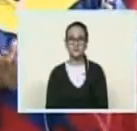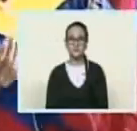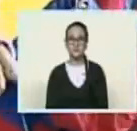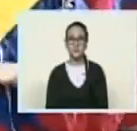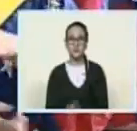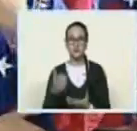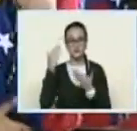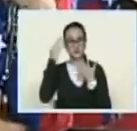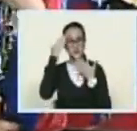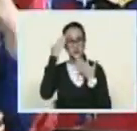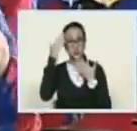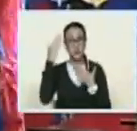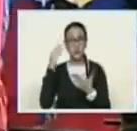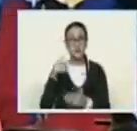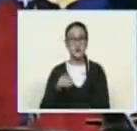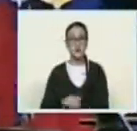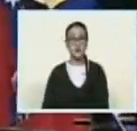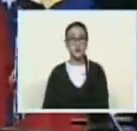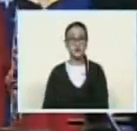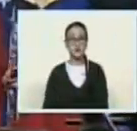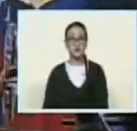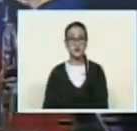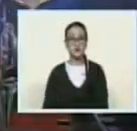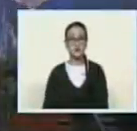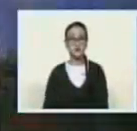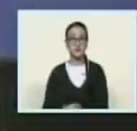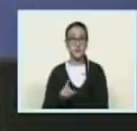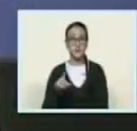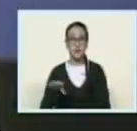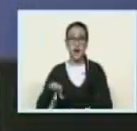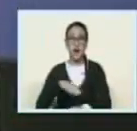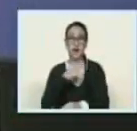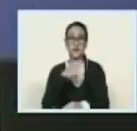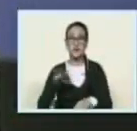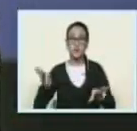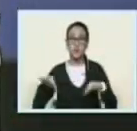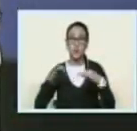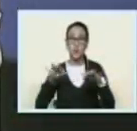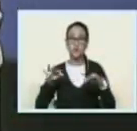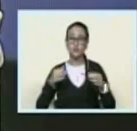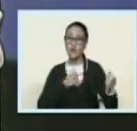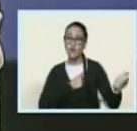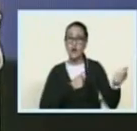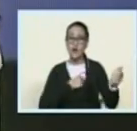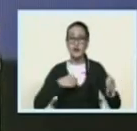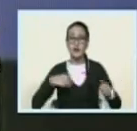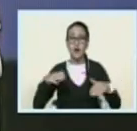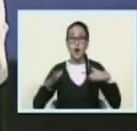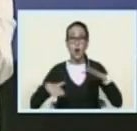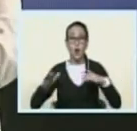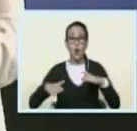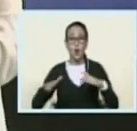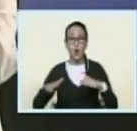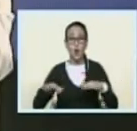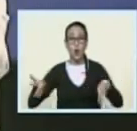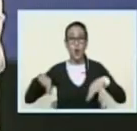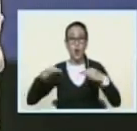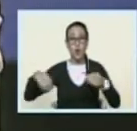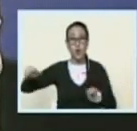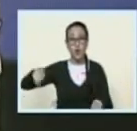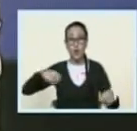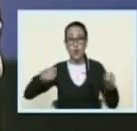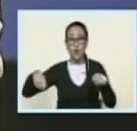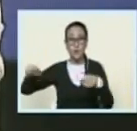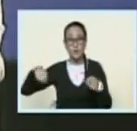Quiero saludar también a los cantantes, músicos y bailarines de Joropo Tuyero, a